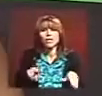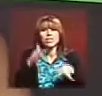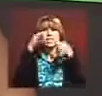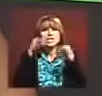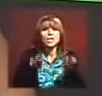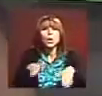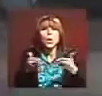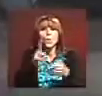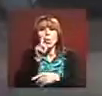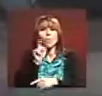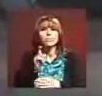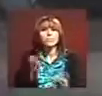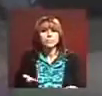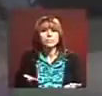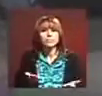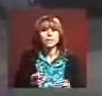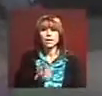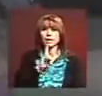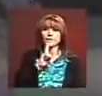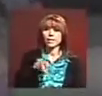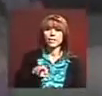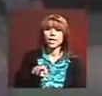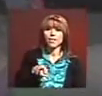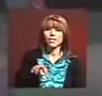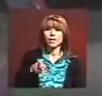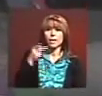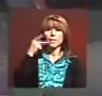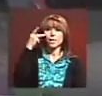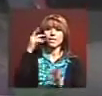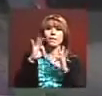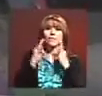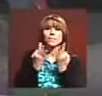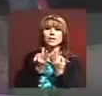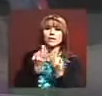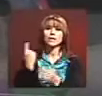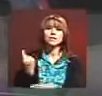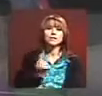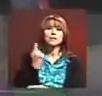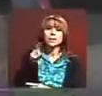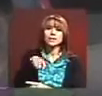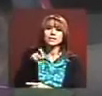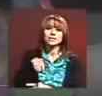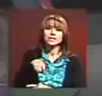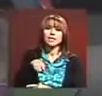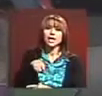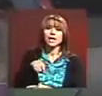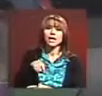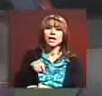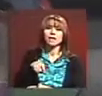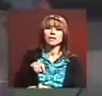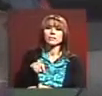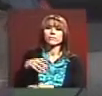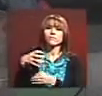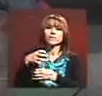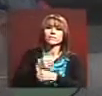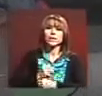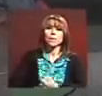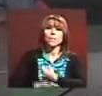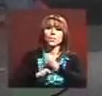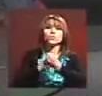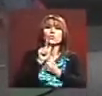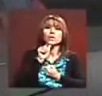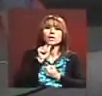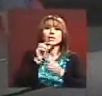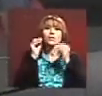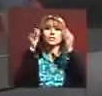profesora de educación especial? En realidad, el padre de familia necesita siempre un apoyo del docente. todo padre, cuando